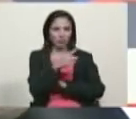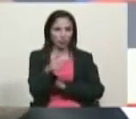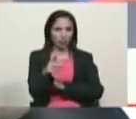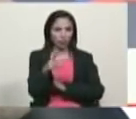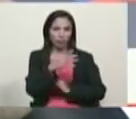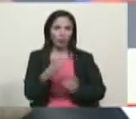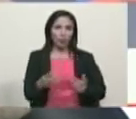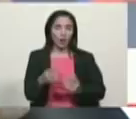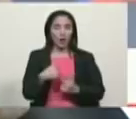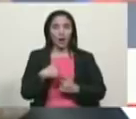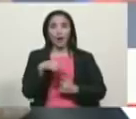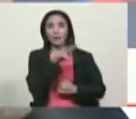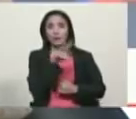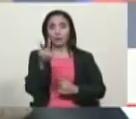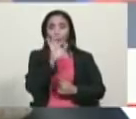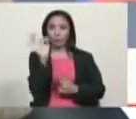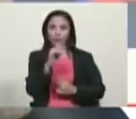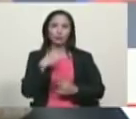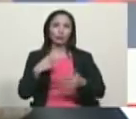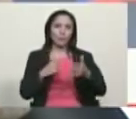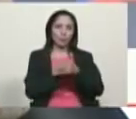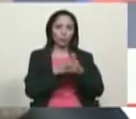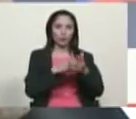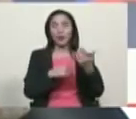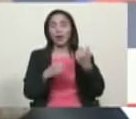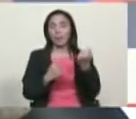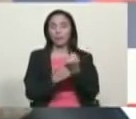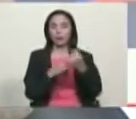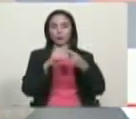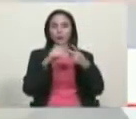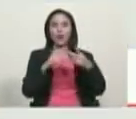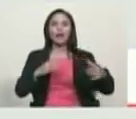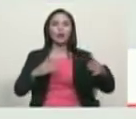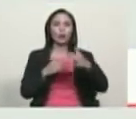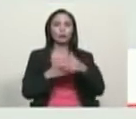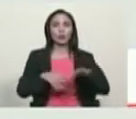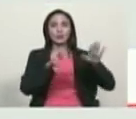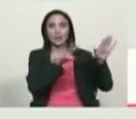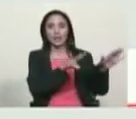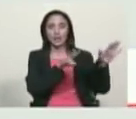Estoy a favor, 22%. Estoy en contra,